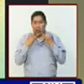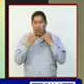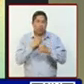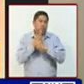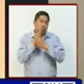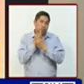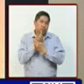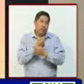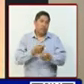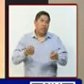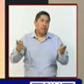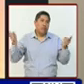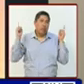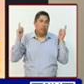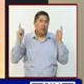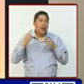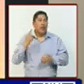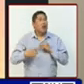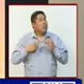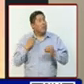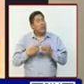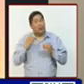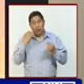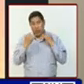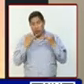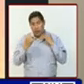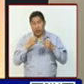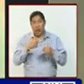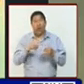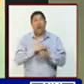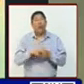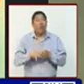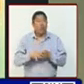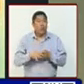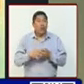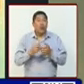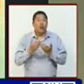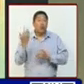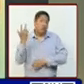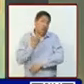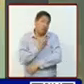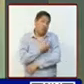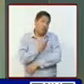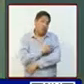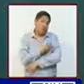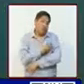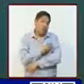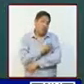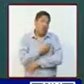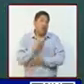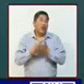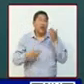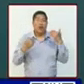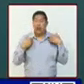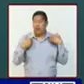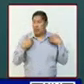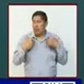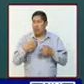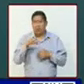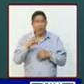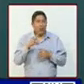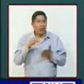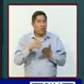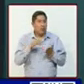pública disponible respecto a los datos del COVID, como el vacunometro, que tenemos el dato de más